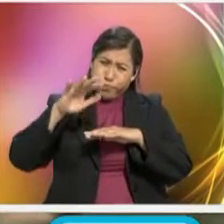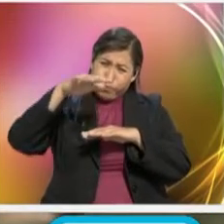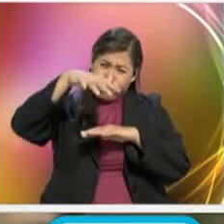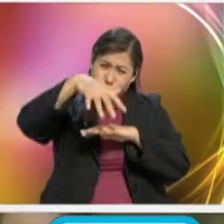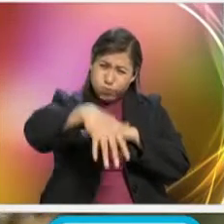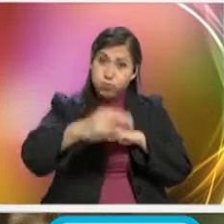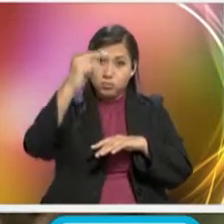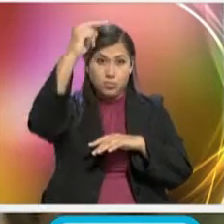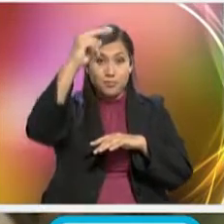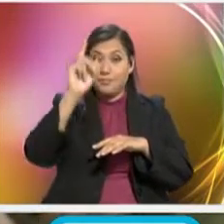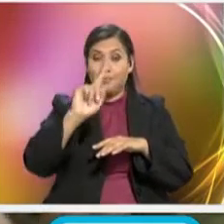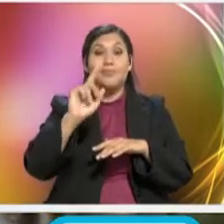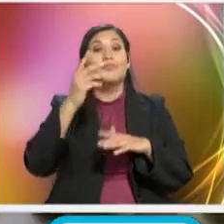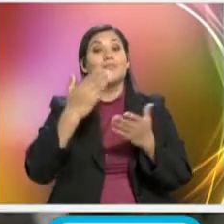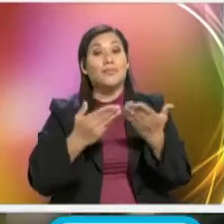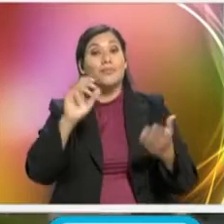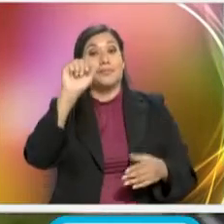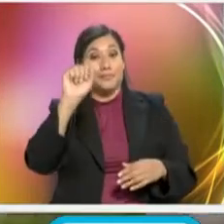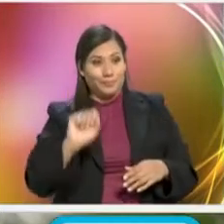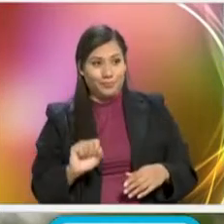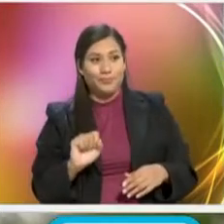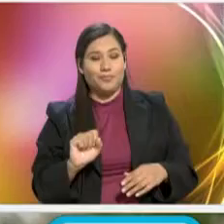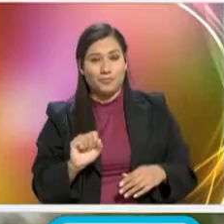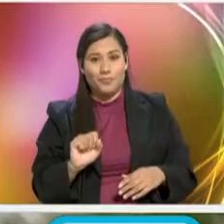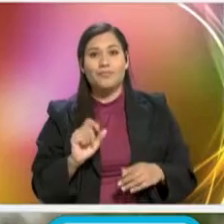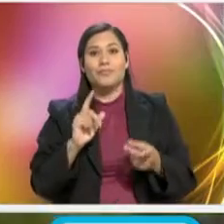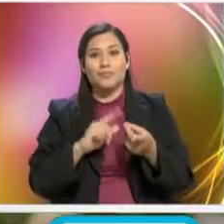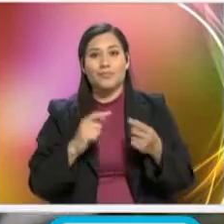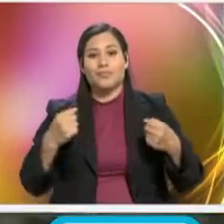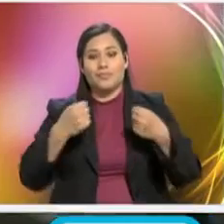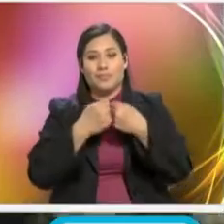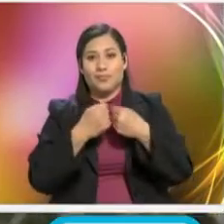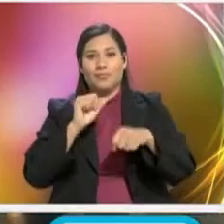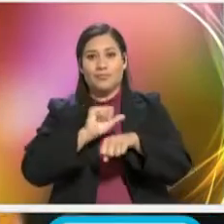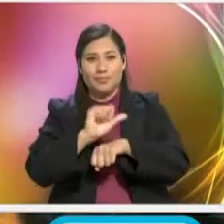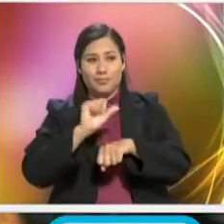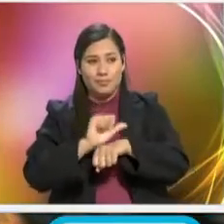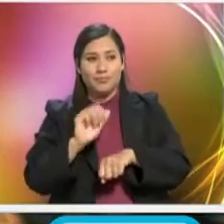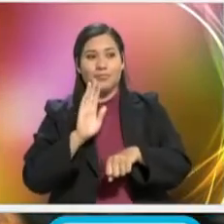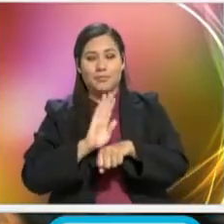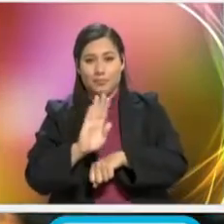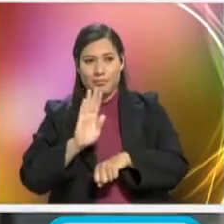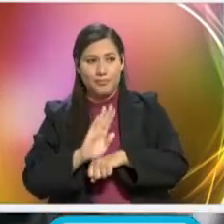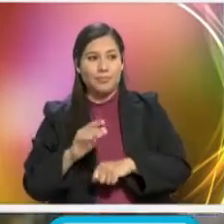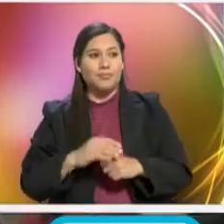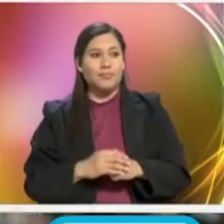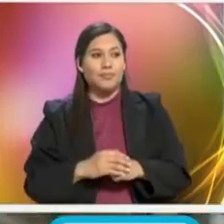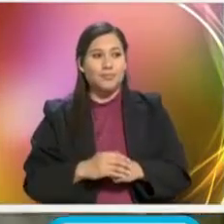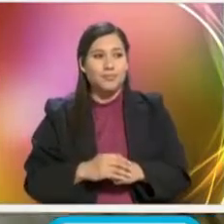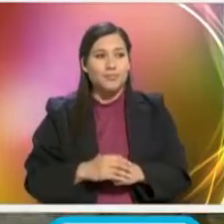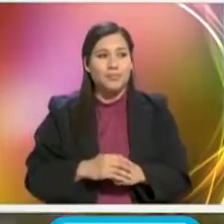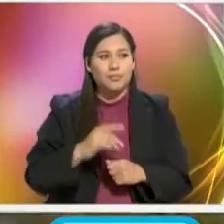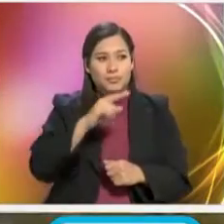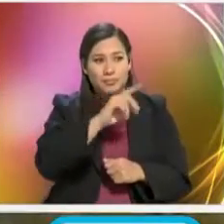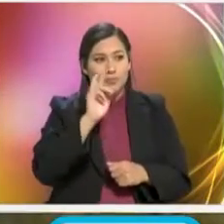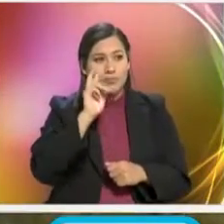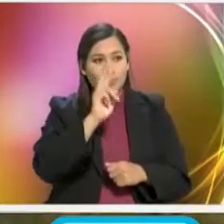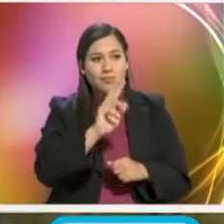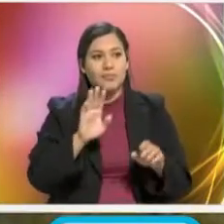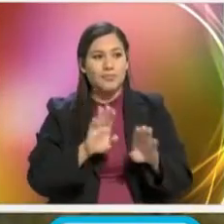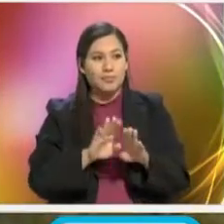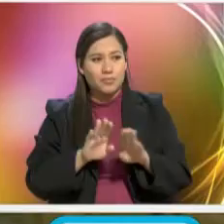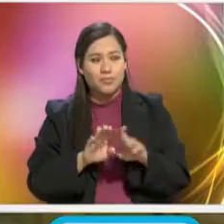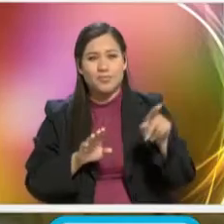el norte, vamos hacia el sur, Sí. en la frontera argentina Guau. y de Brasil, para justo presenciar uno de los fenómenos